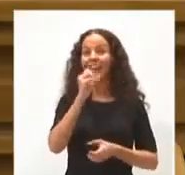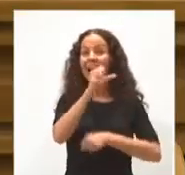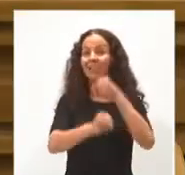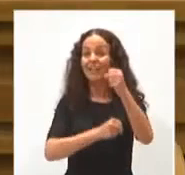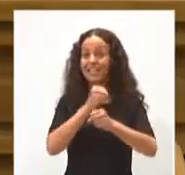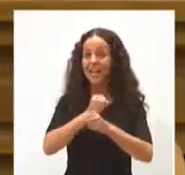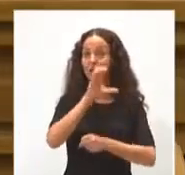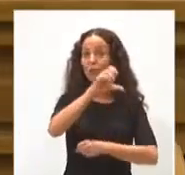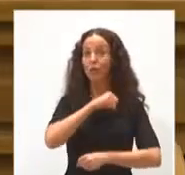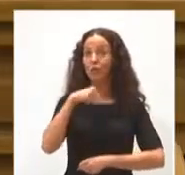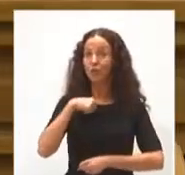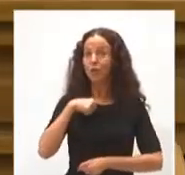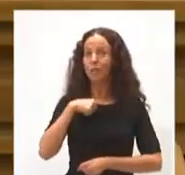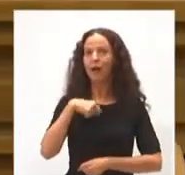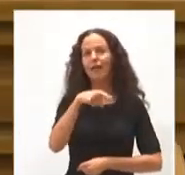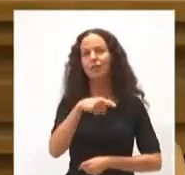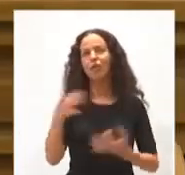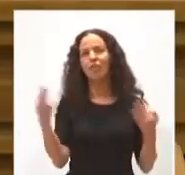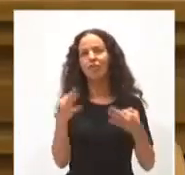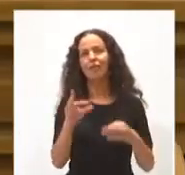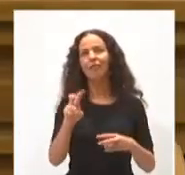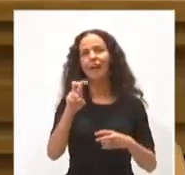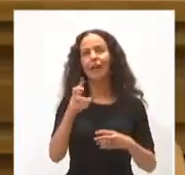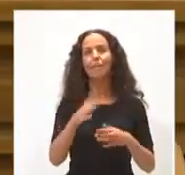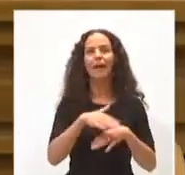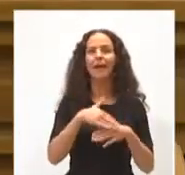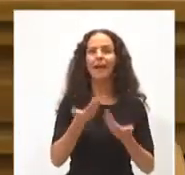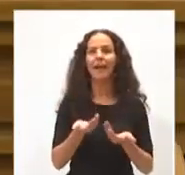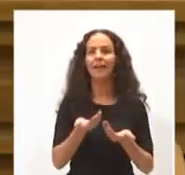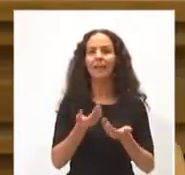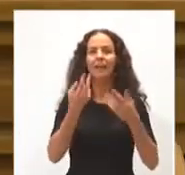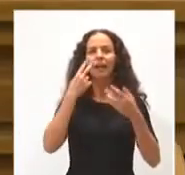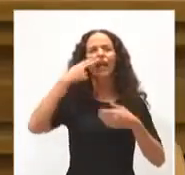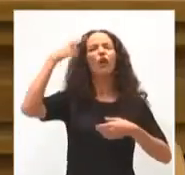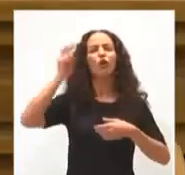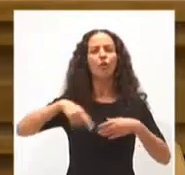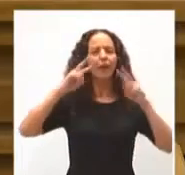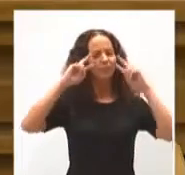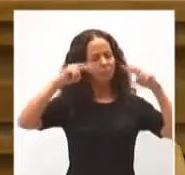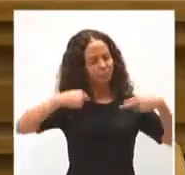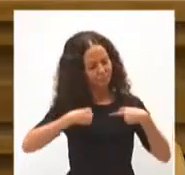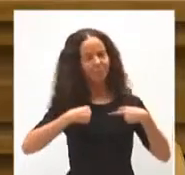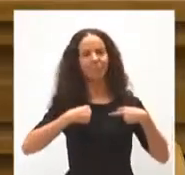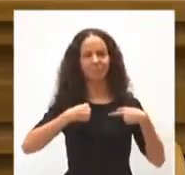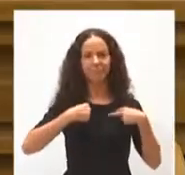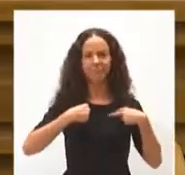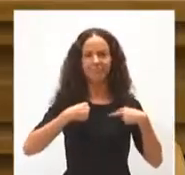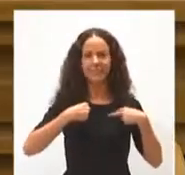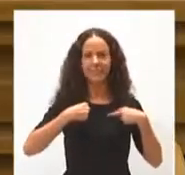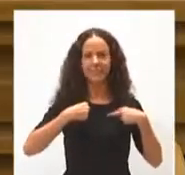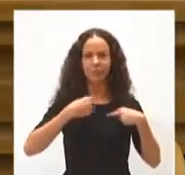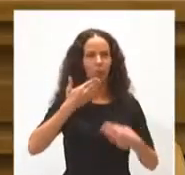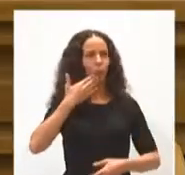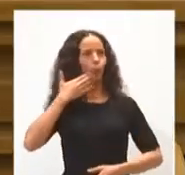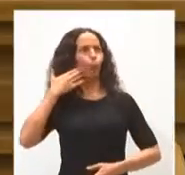servir de pretexto para reconocernos a nosotros mismos sin vanidades sin orgullos